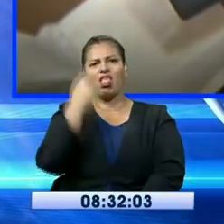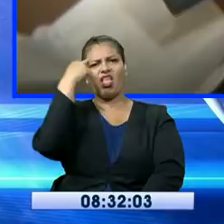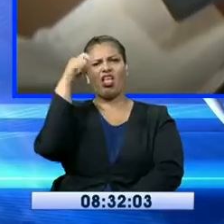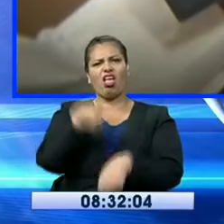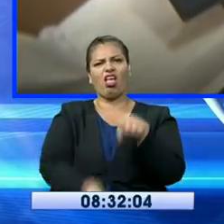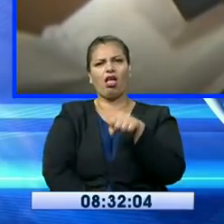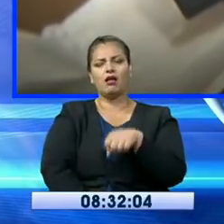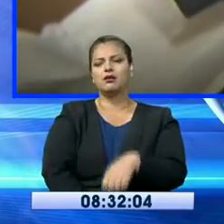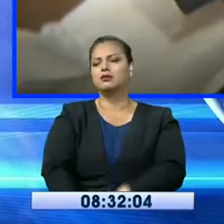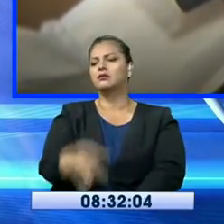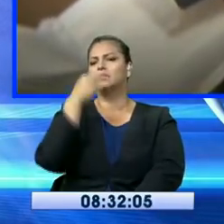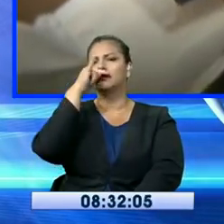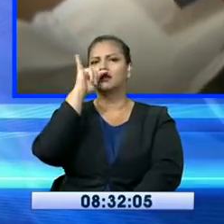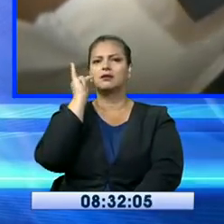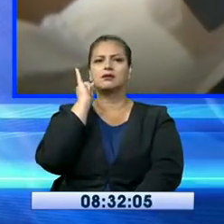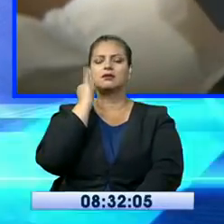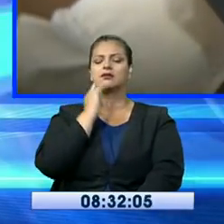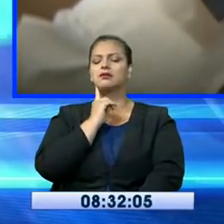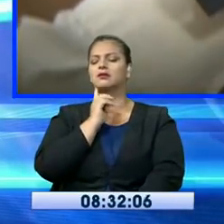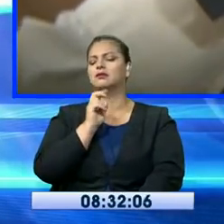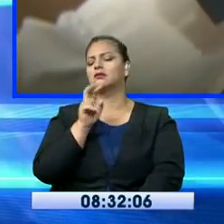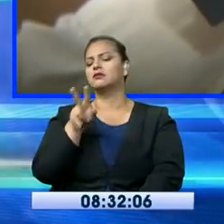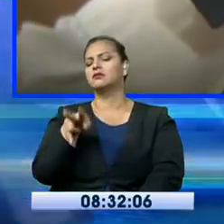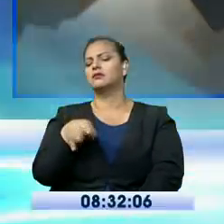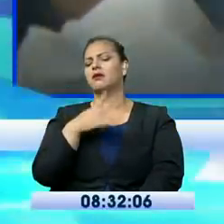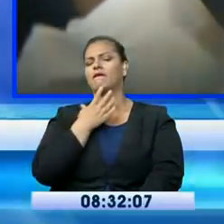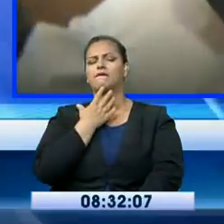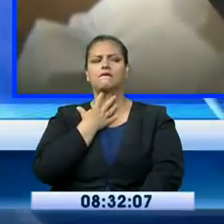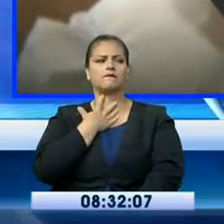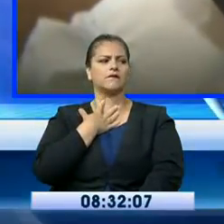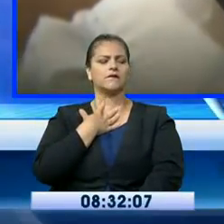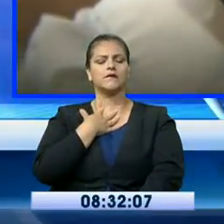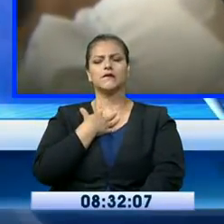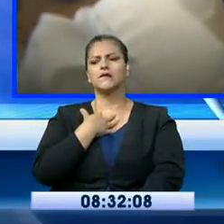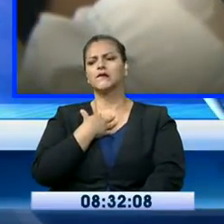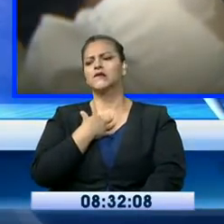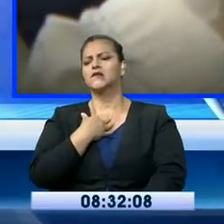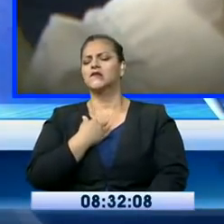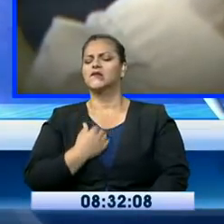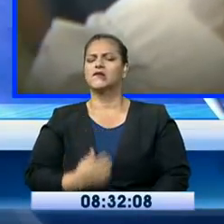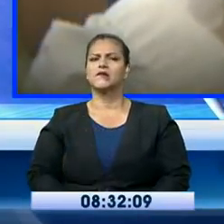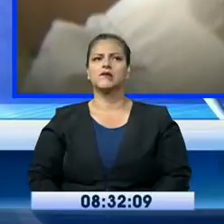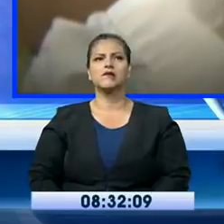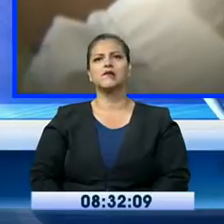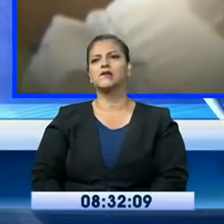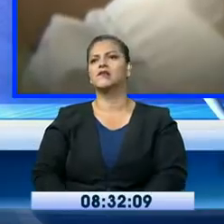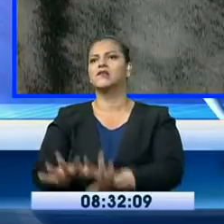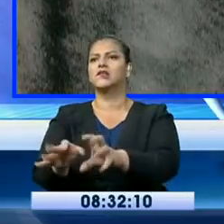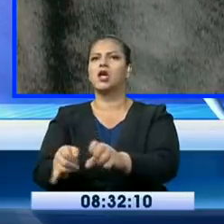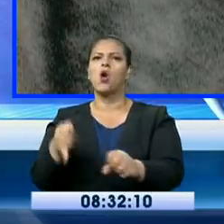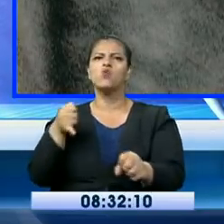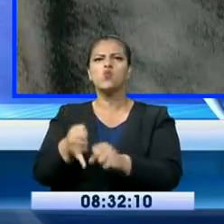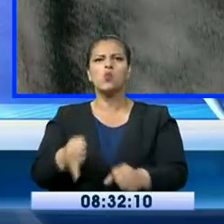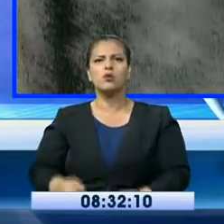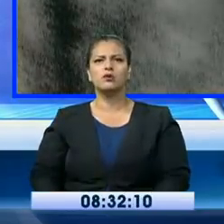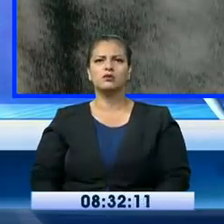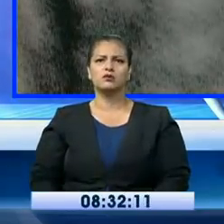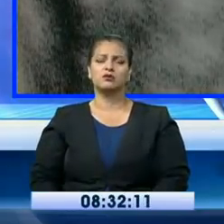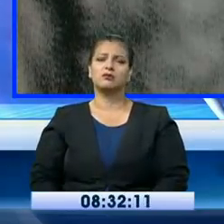y hay que cuidarse y cuidar a los hijos de ese tipo de actitud que tienen estos miserables